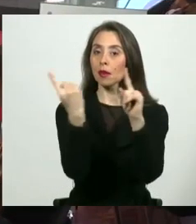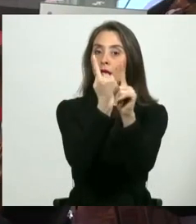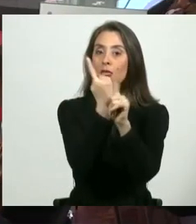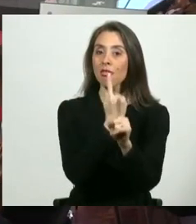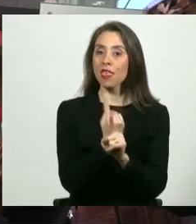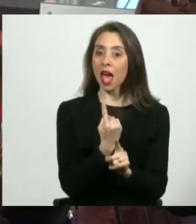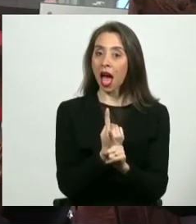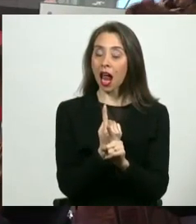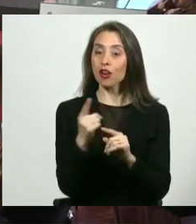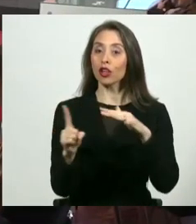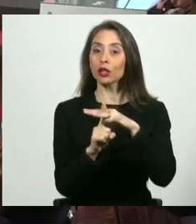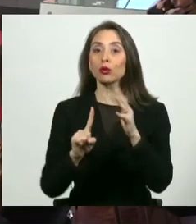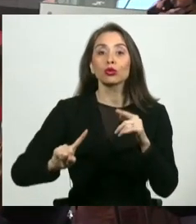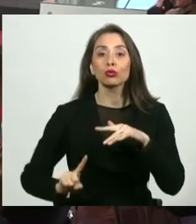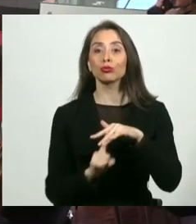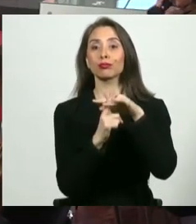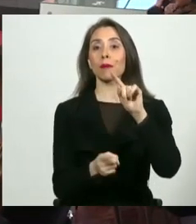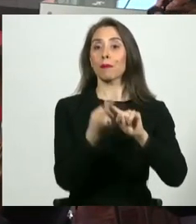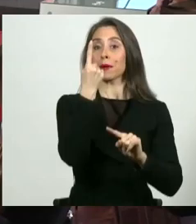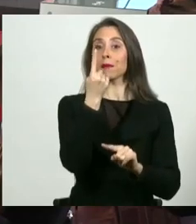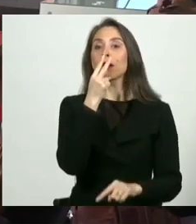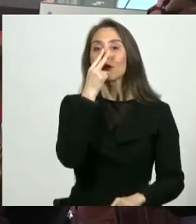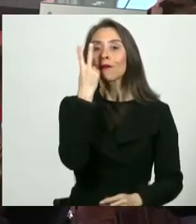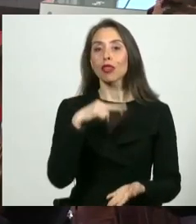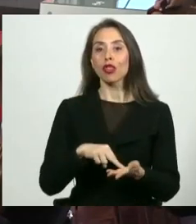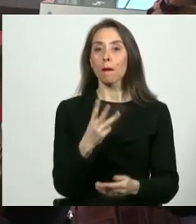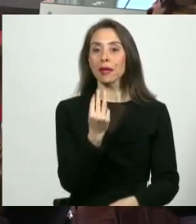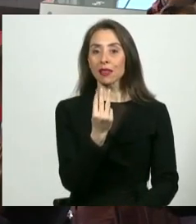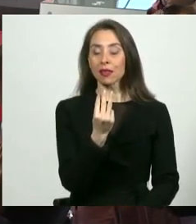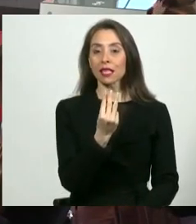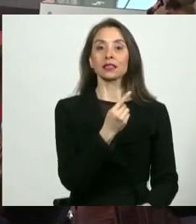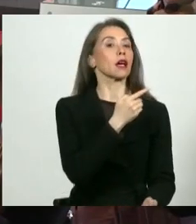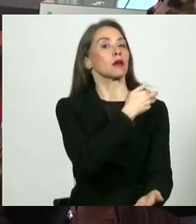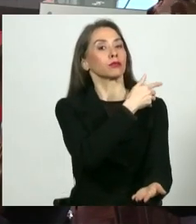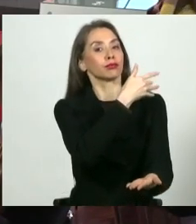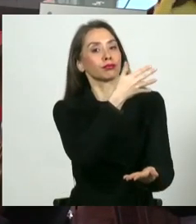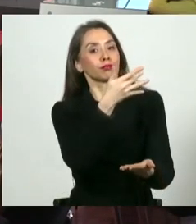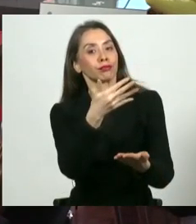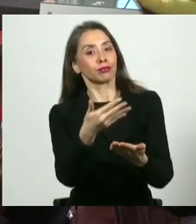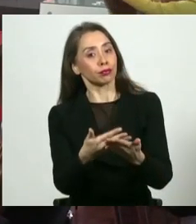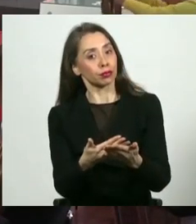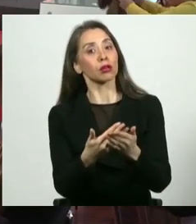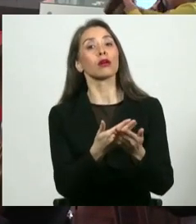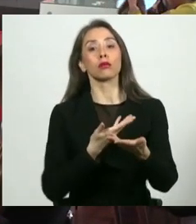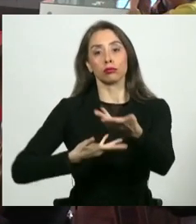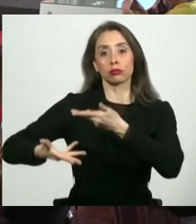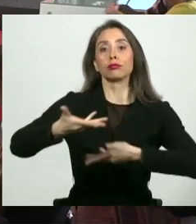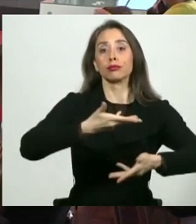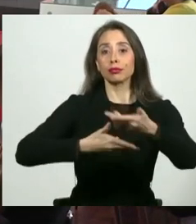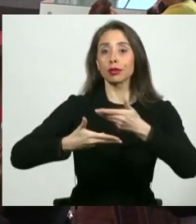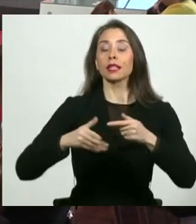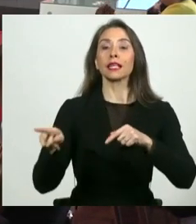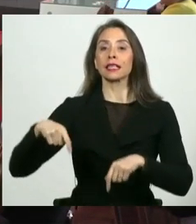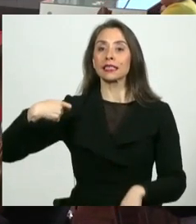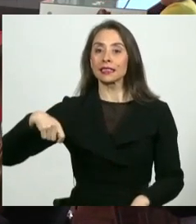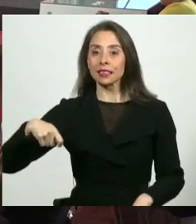inclusión surgen en noviembre de 2013 y desde su origen han sido producto de una estrecha colaboración entre el Senado, la Cámara